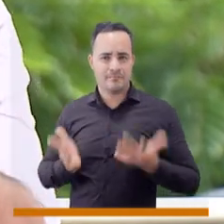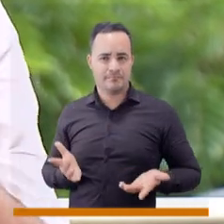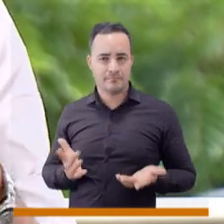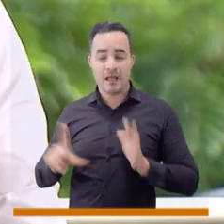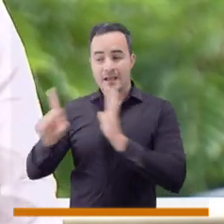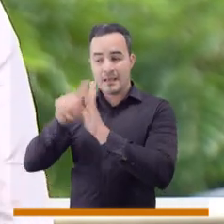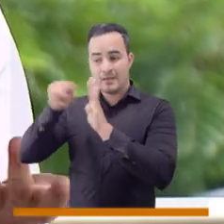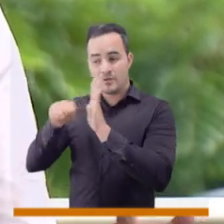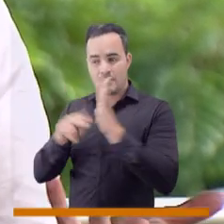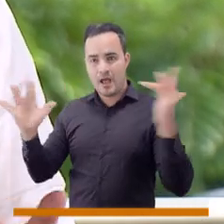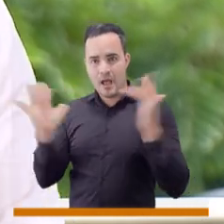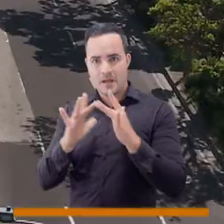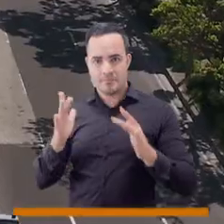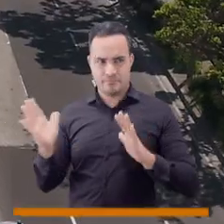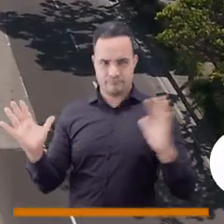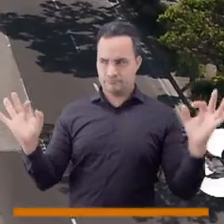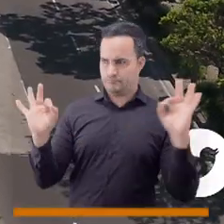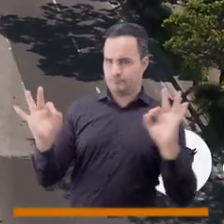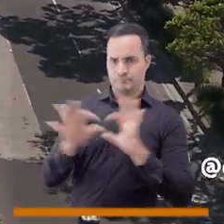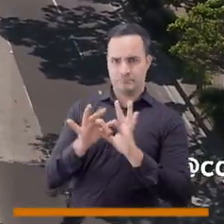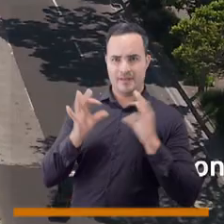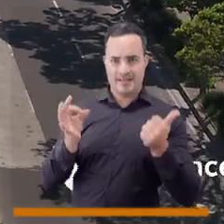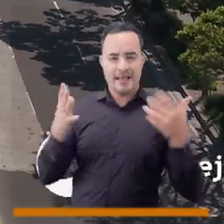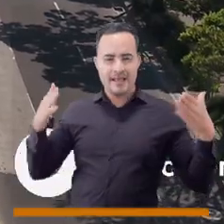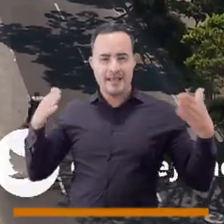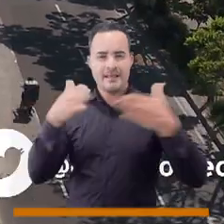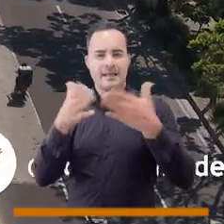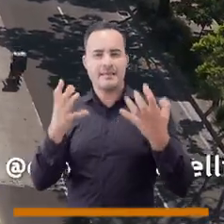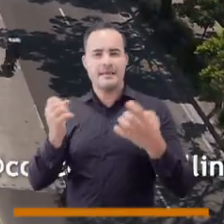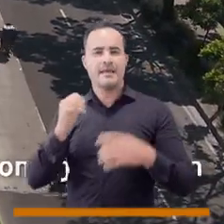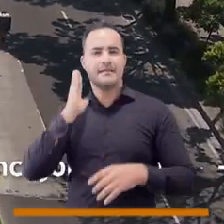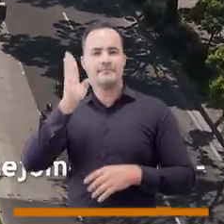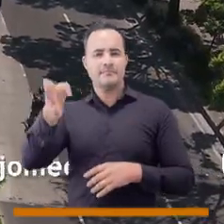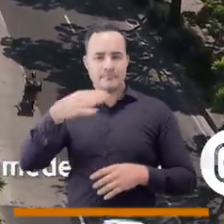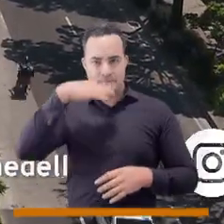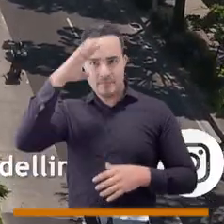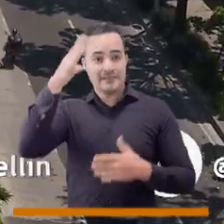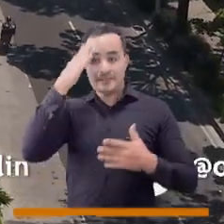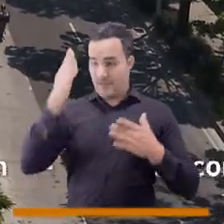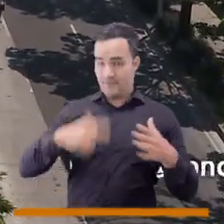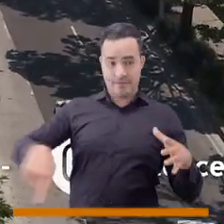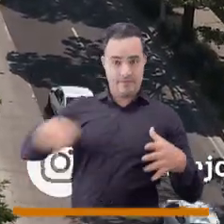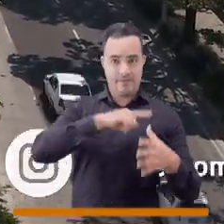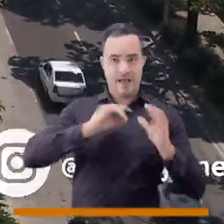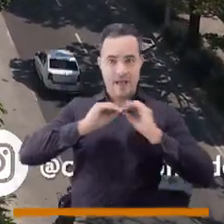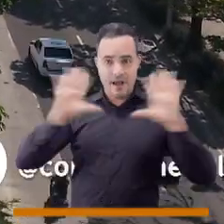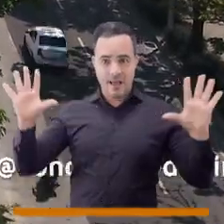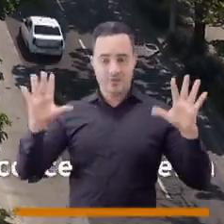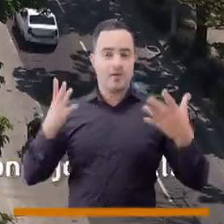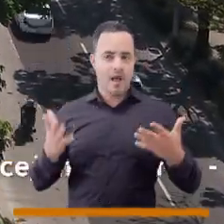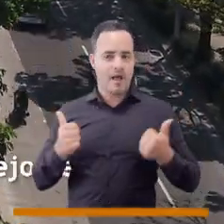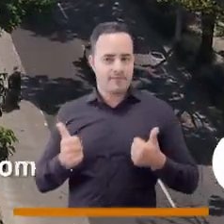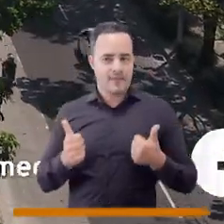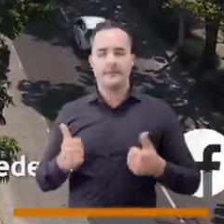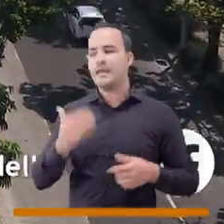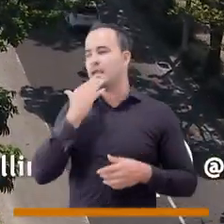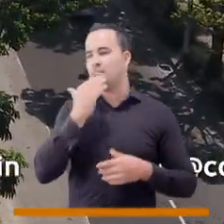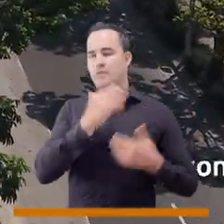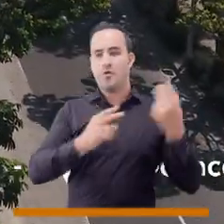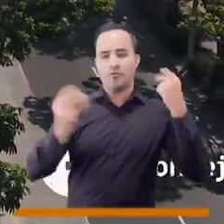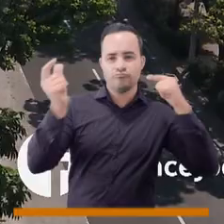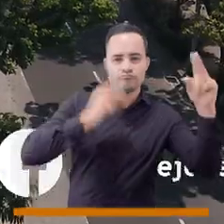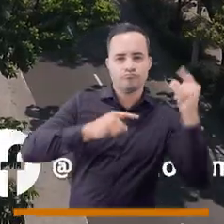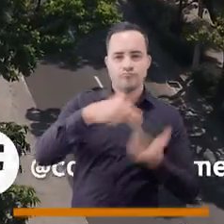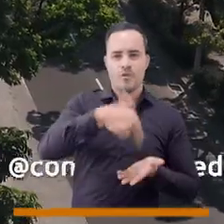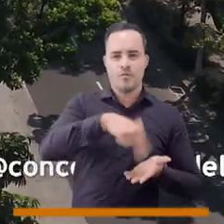la norma sepa muy bien cuál es la vocación y hacia dónde le queremos apuntar a la ciudad. Que exista muy bien, desde el punto de vista preponderado, hacia dónde tiene